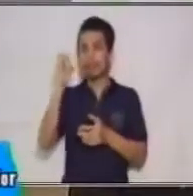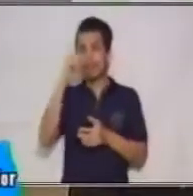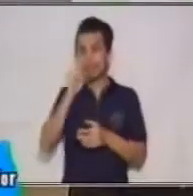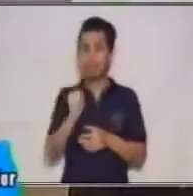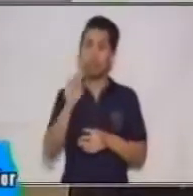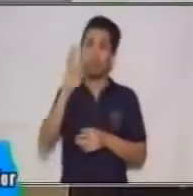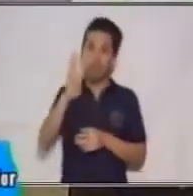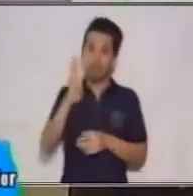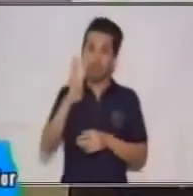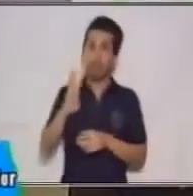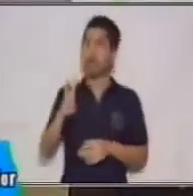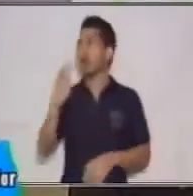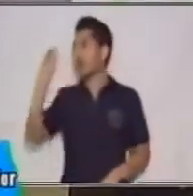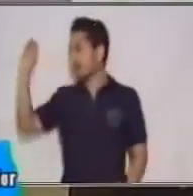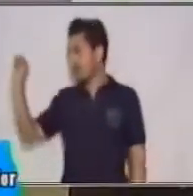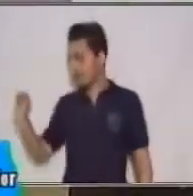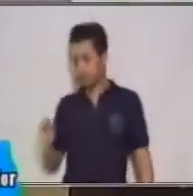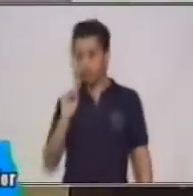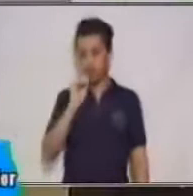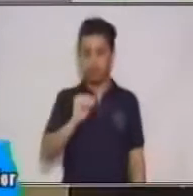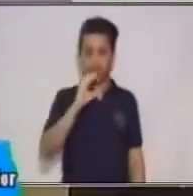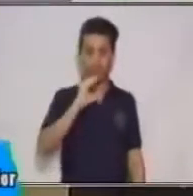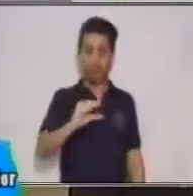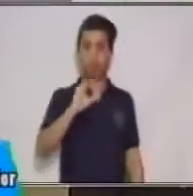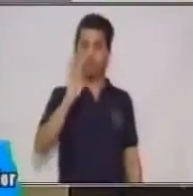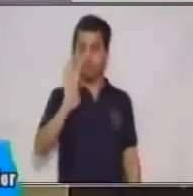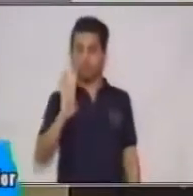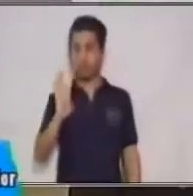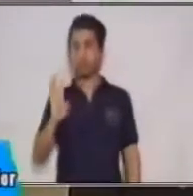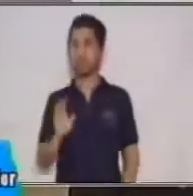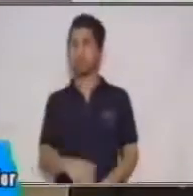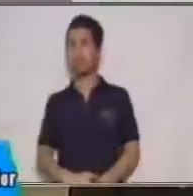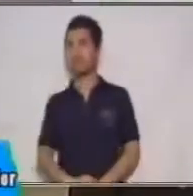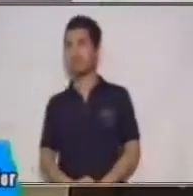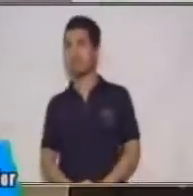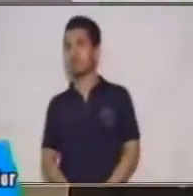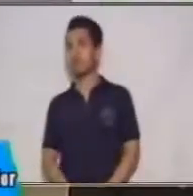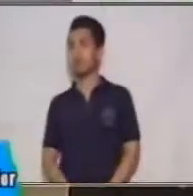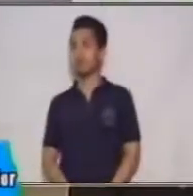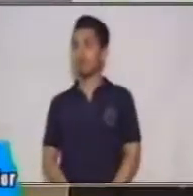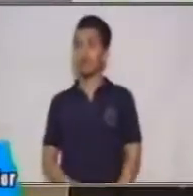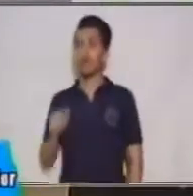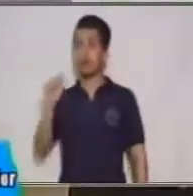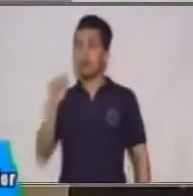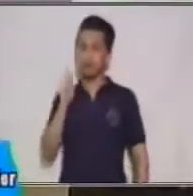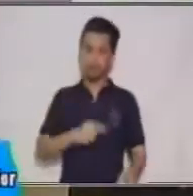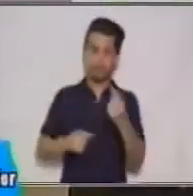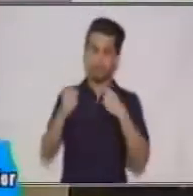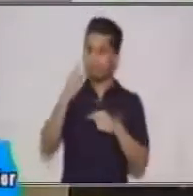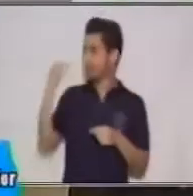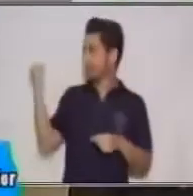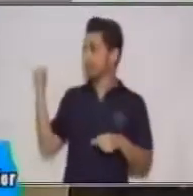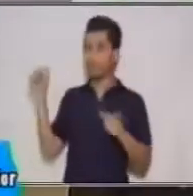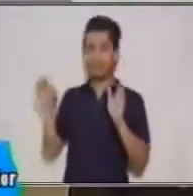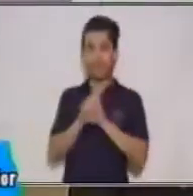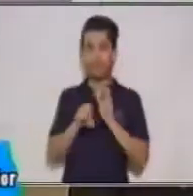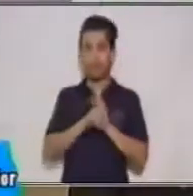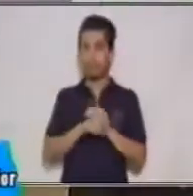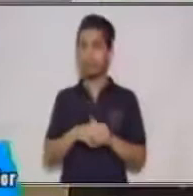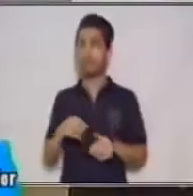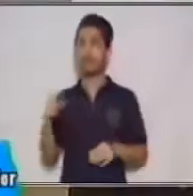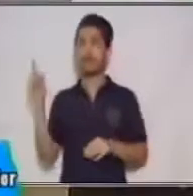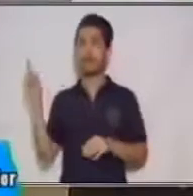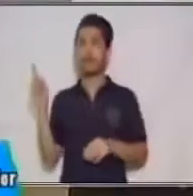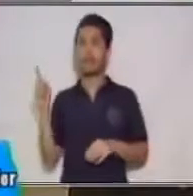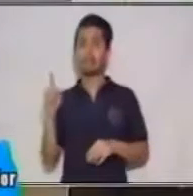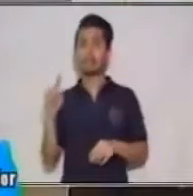cuatro. Entonces acá abajo tuvo que haber escrito un número 4. Ahora, volvamos a este ejemplo. En esta